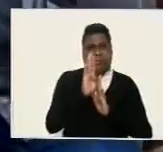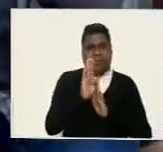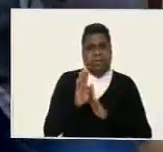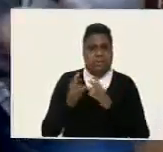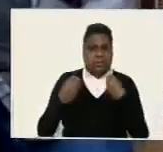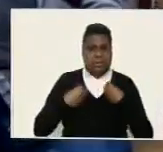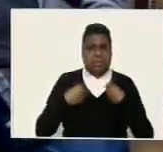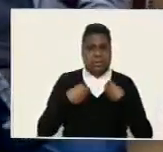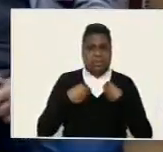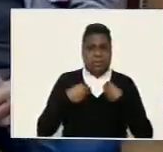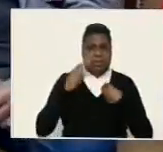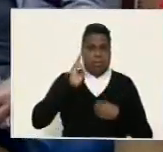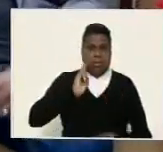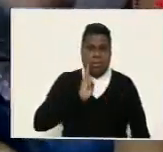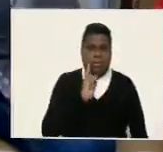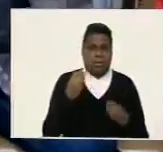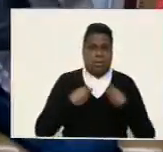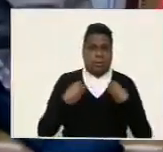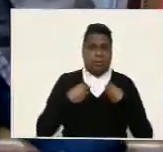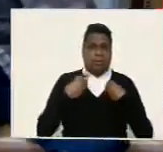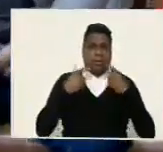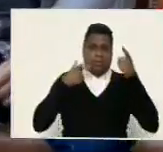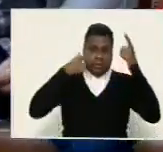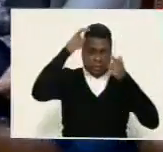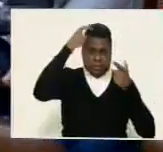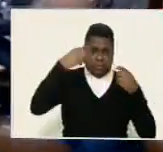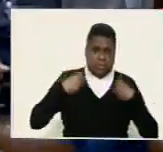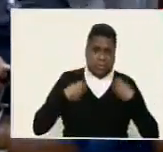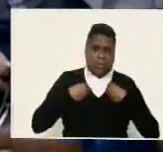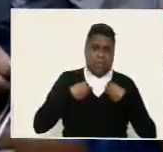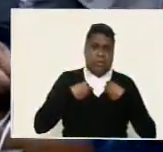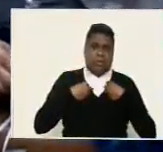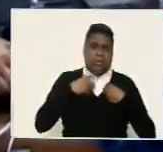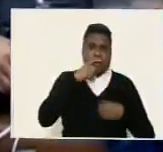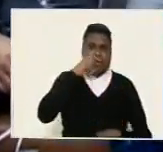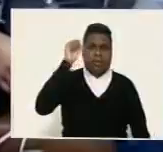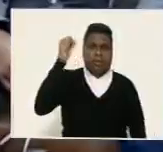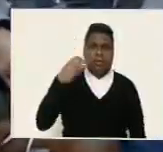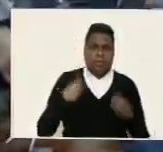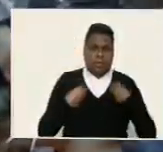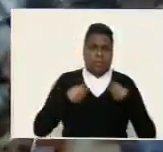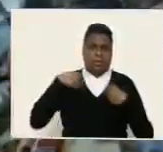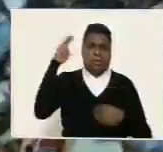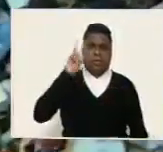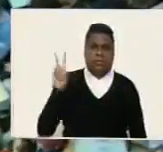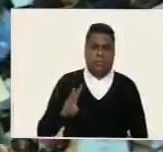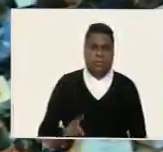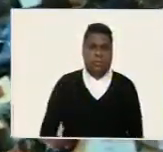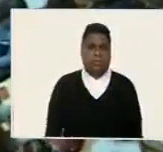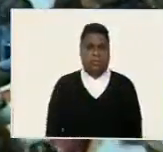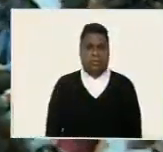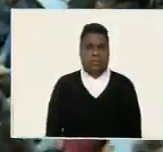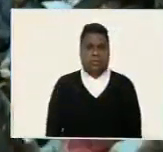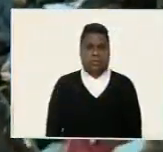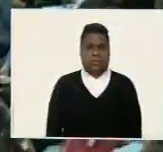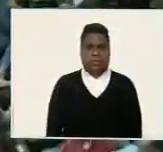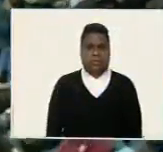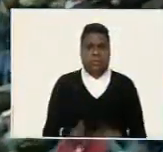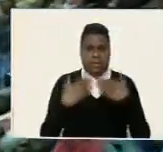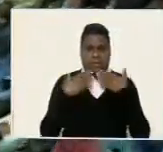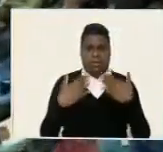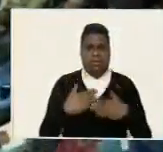Bolívar! ¡Viva! ¡Que viva Chávez! ¡Viva! ¡Que viva Maduro! ¡Viva! ¡Que viva Venezuela! ¡Viva! Muchas